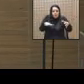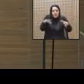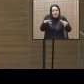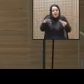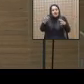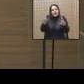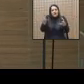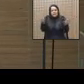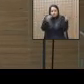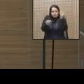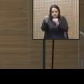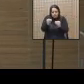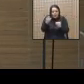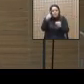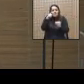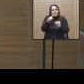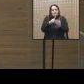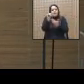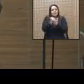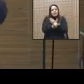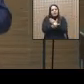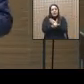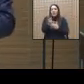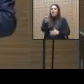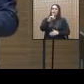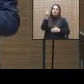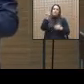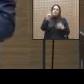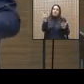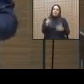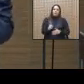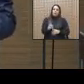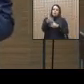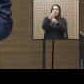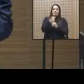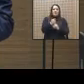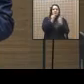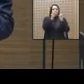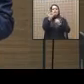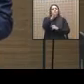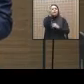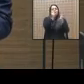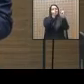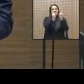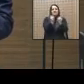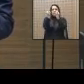proyectos. No, nos agarraron de forma individual y nos han bailado.